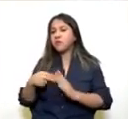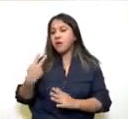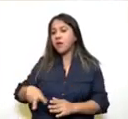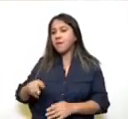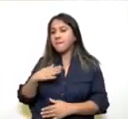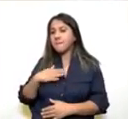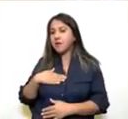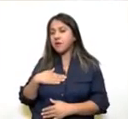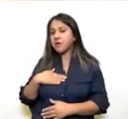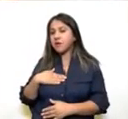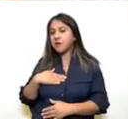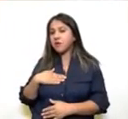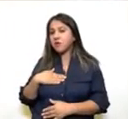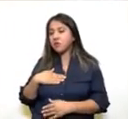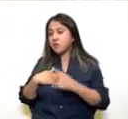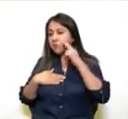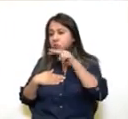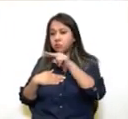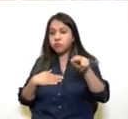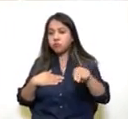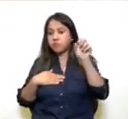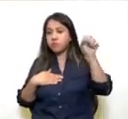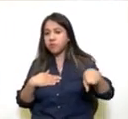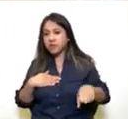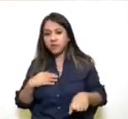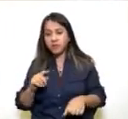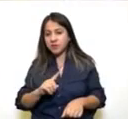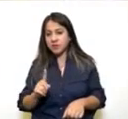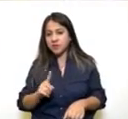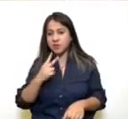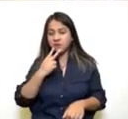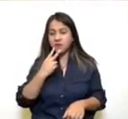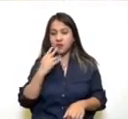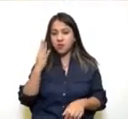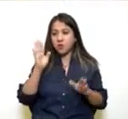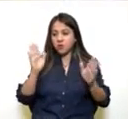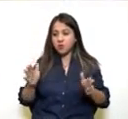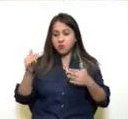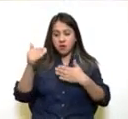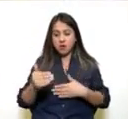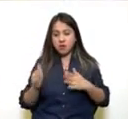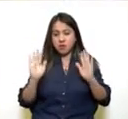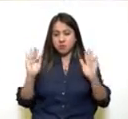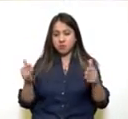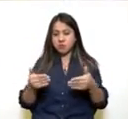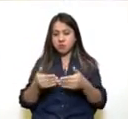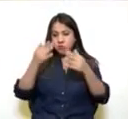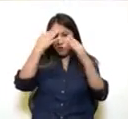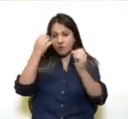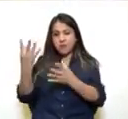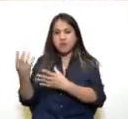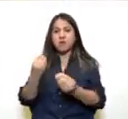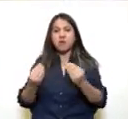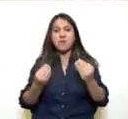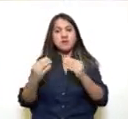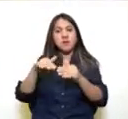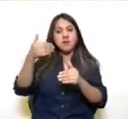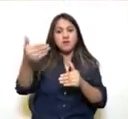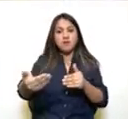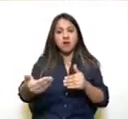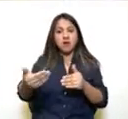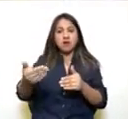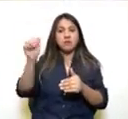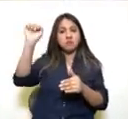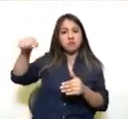y olvidarnos del resto vivir en cuatro paredes y olvidarnos de lo que está pasando afuera es muy